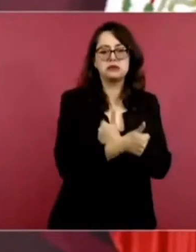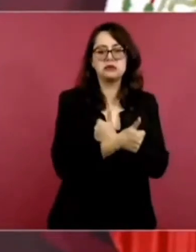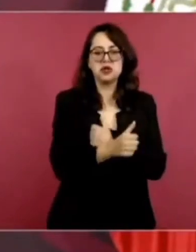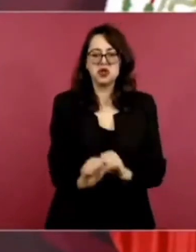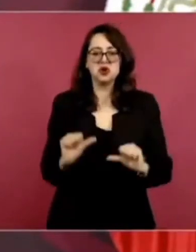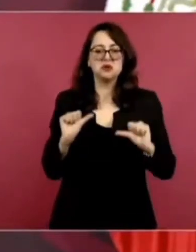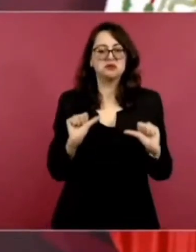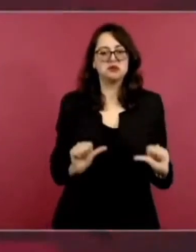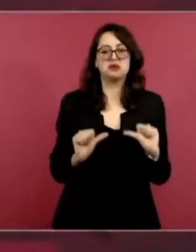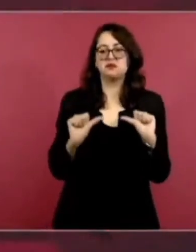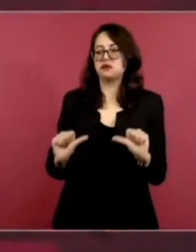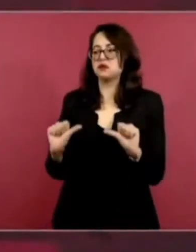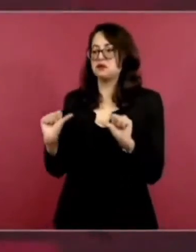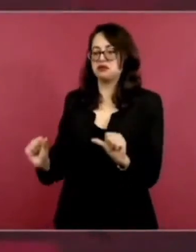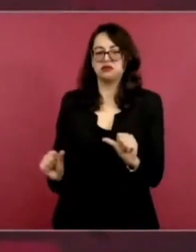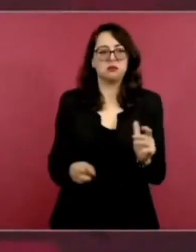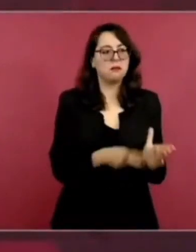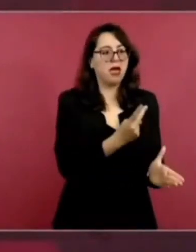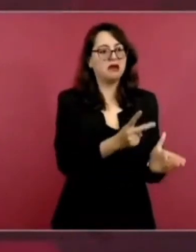que